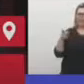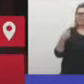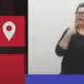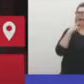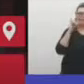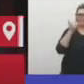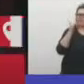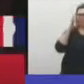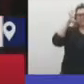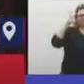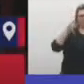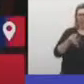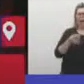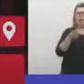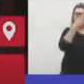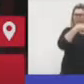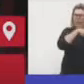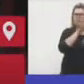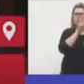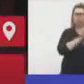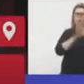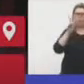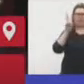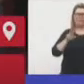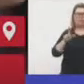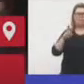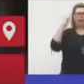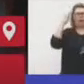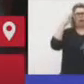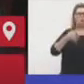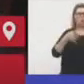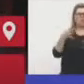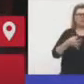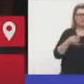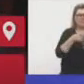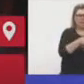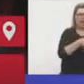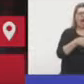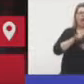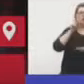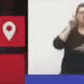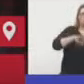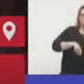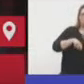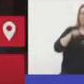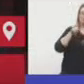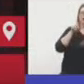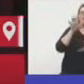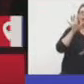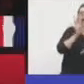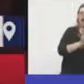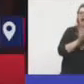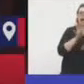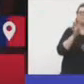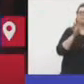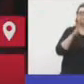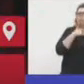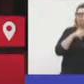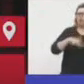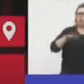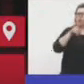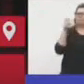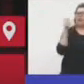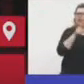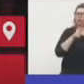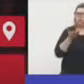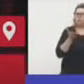internas, llamaremos a internas, o cerradas o abiertas, digamos, lo resolverán los partidos, la coalición, para que cada